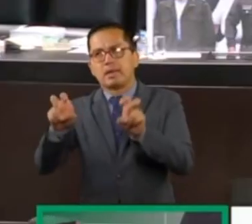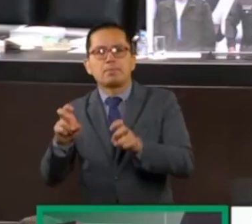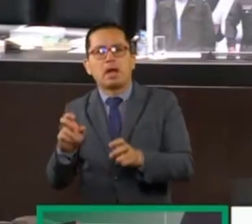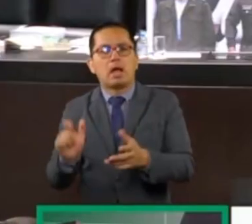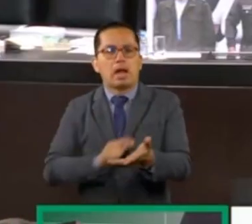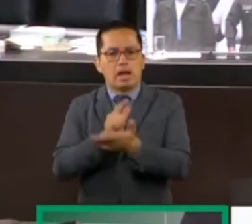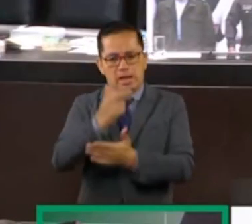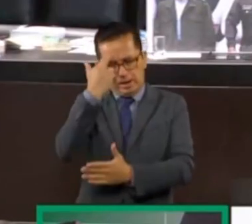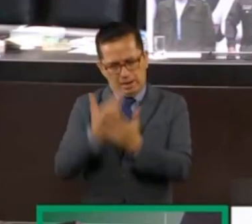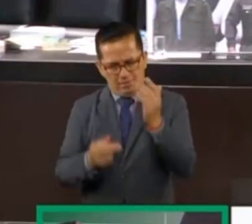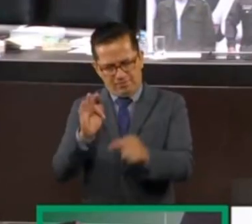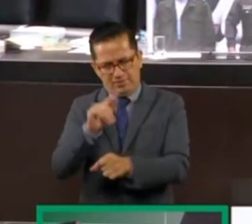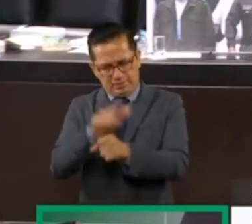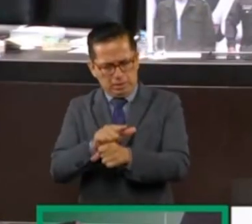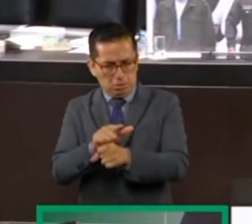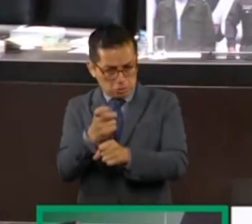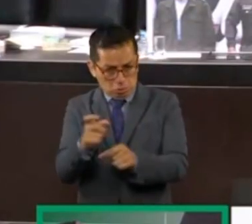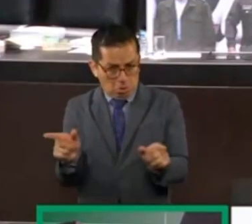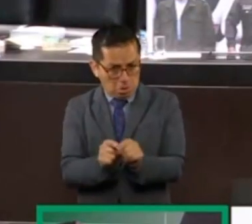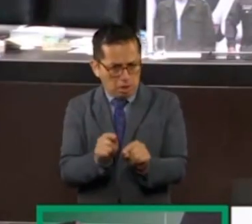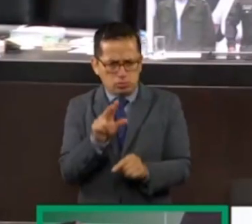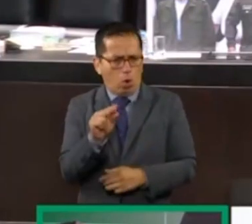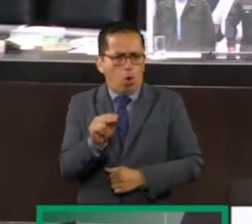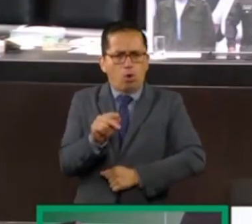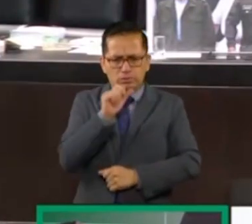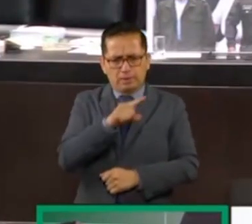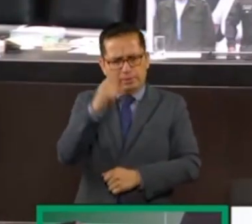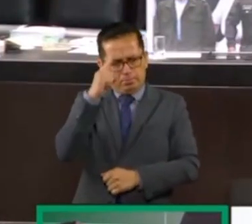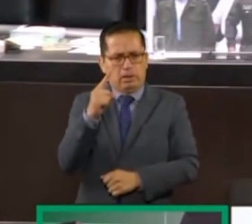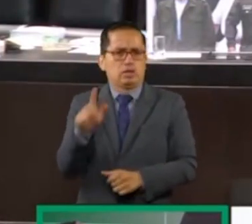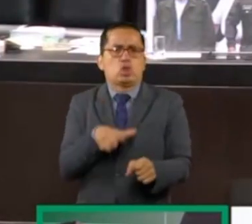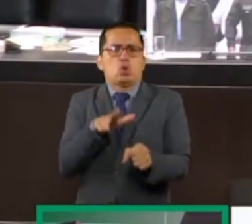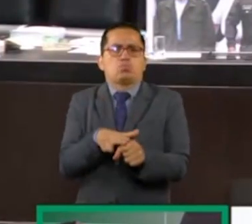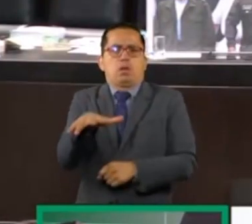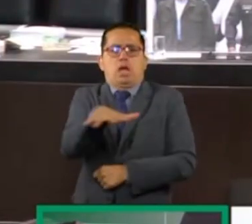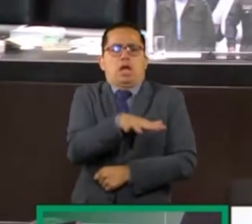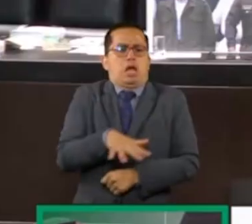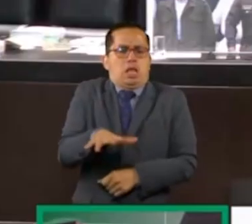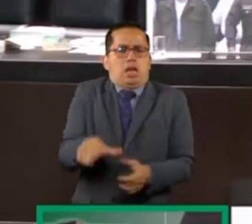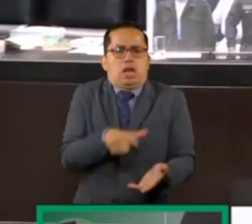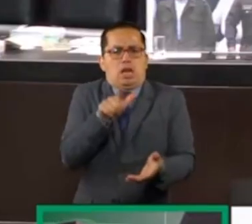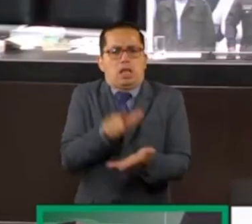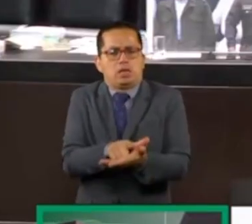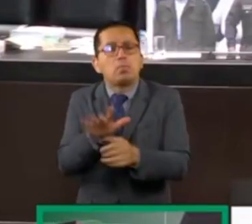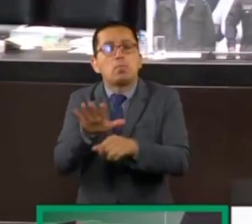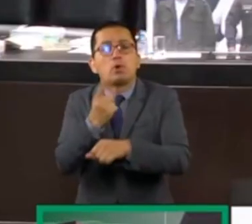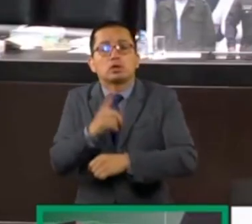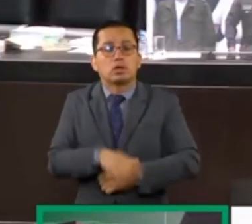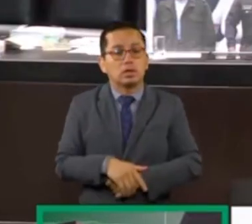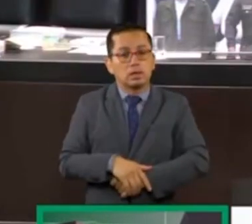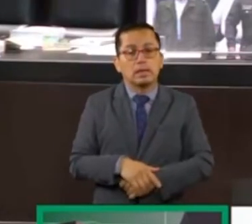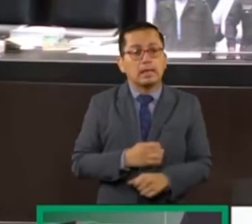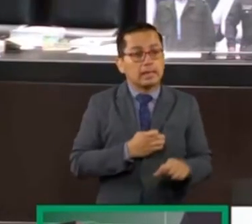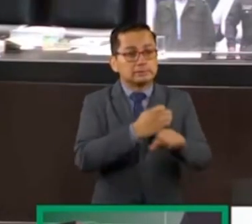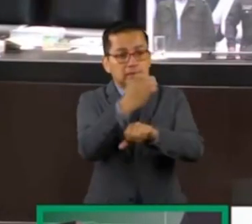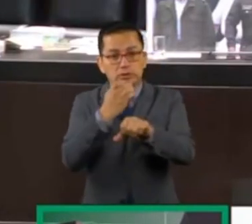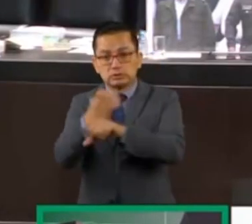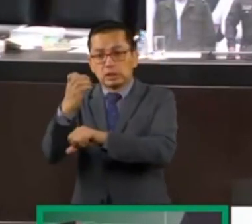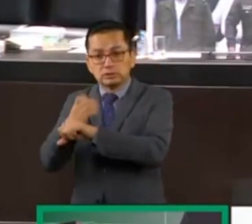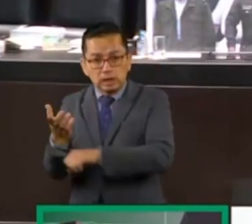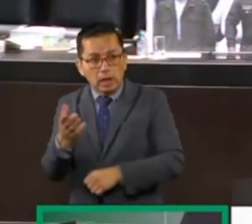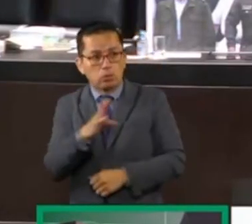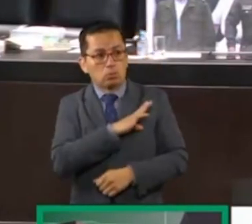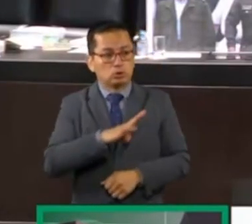día es necesario para atender los delitos del fuero común porque las policías estatales y municipales no tienen